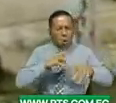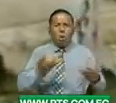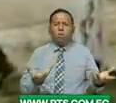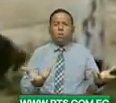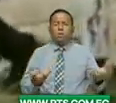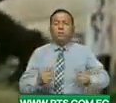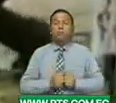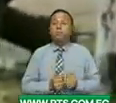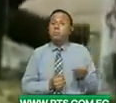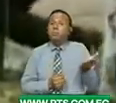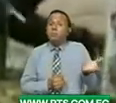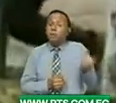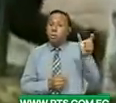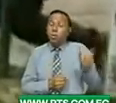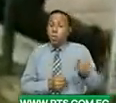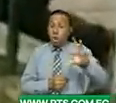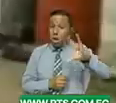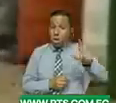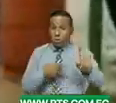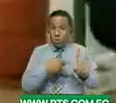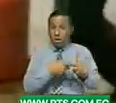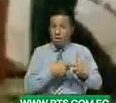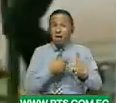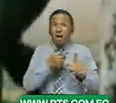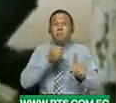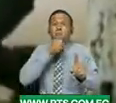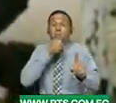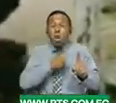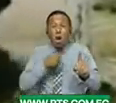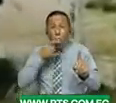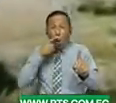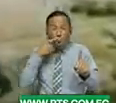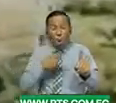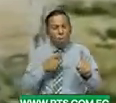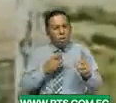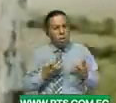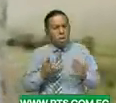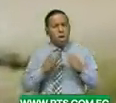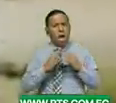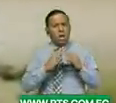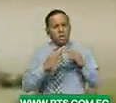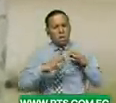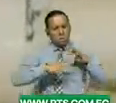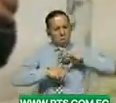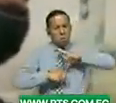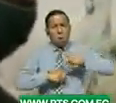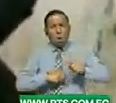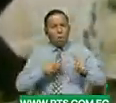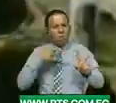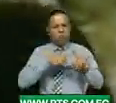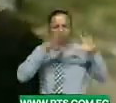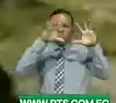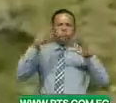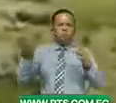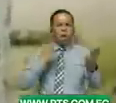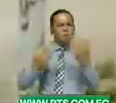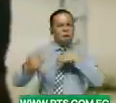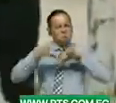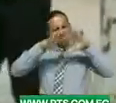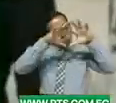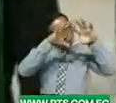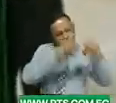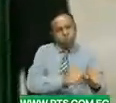Un presunto ladrón que habría robado una casa de esta persona de la tercera edad fue ajusticiado por el mismo afectado y los moradores de la cooperativa Plaza